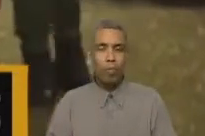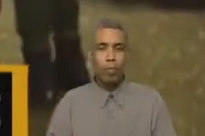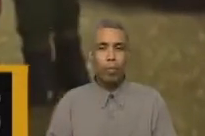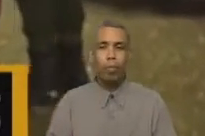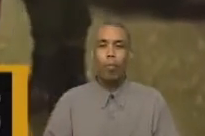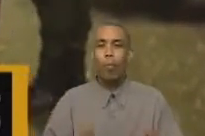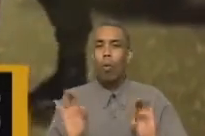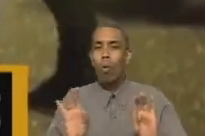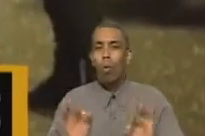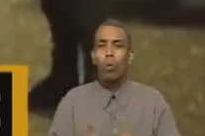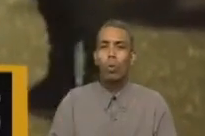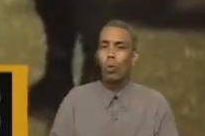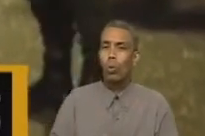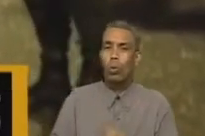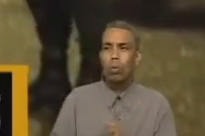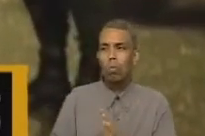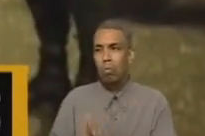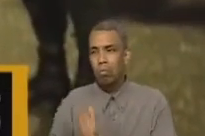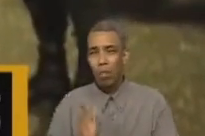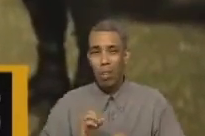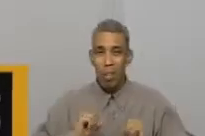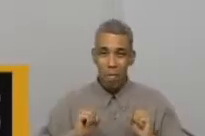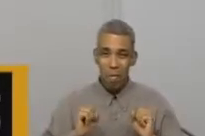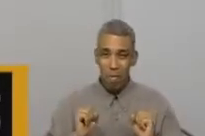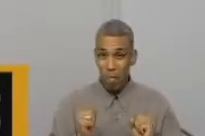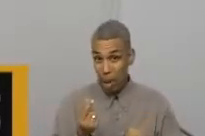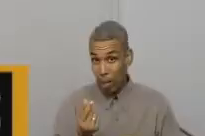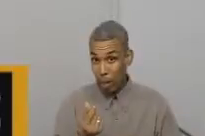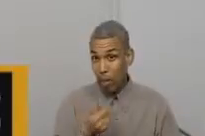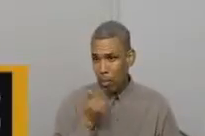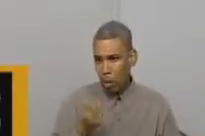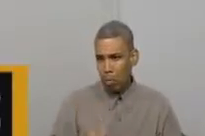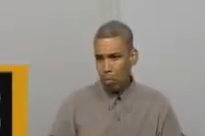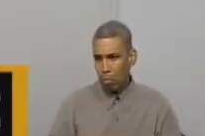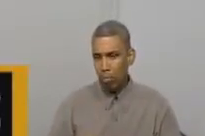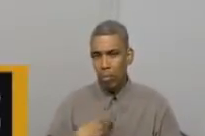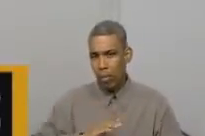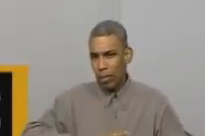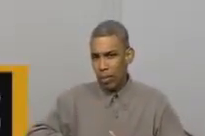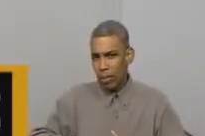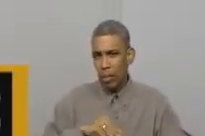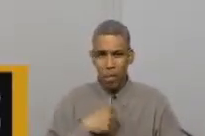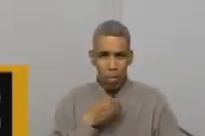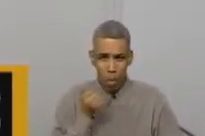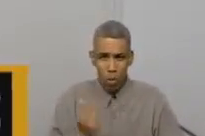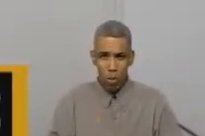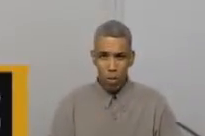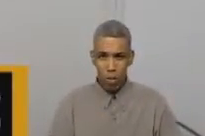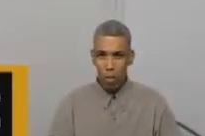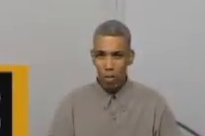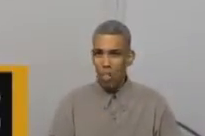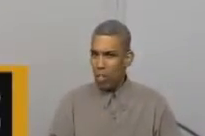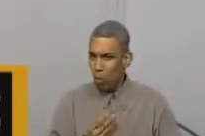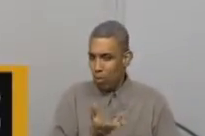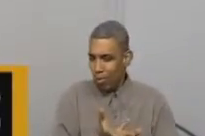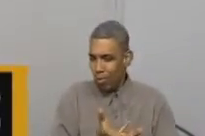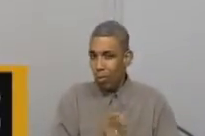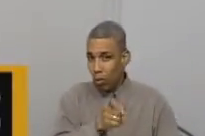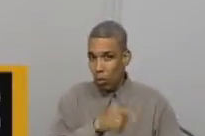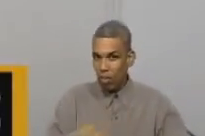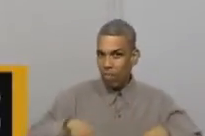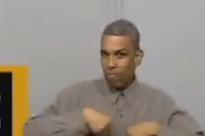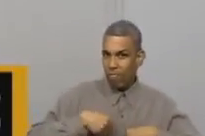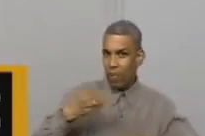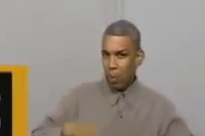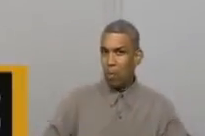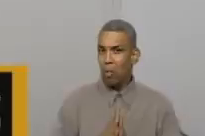salir a departir, por favor, guardemos dinero para el transporte público. Hagamos este ejercicio nuevamente, le hago esta invitación y verá que vamos a